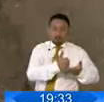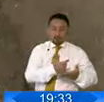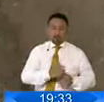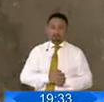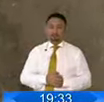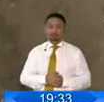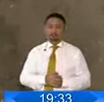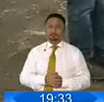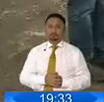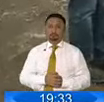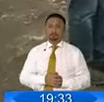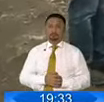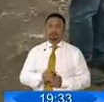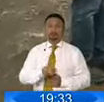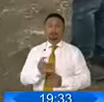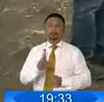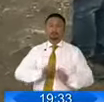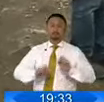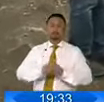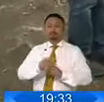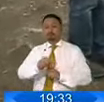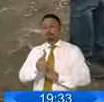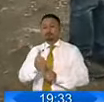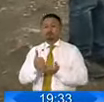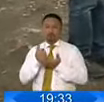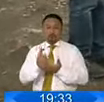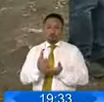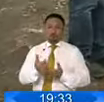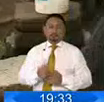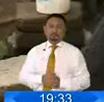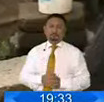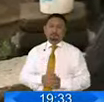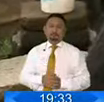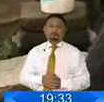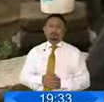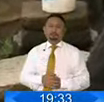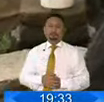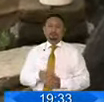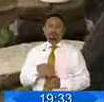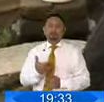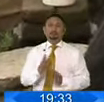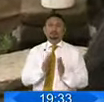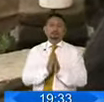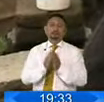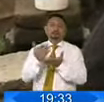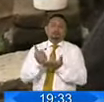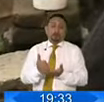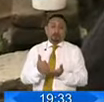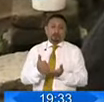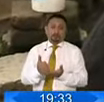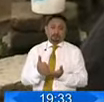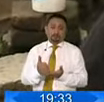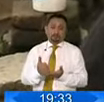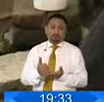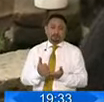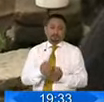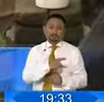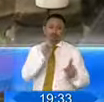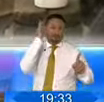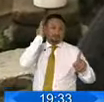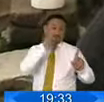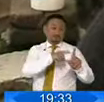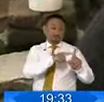humanitaria. En tanto, se evalúa otro tipo de apoyo a los afectados. Estamos pidiendo ayuda para que ella